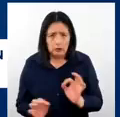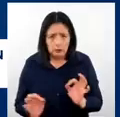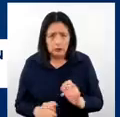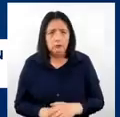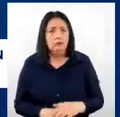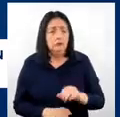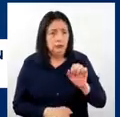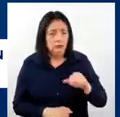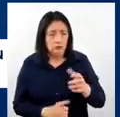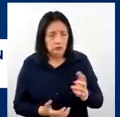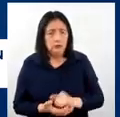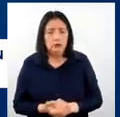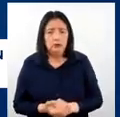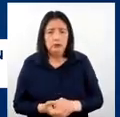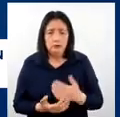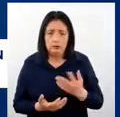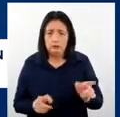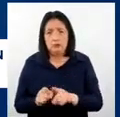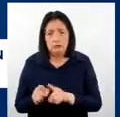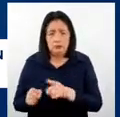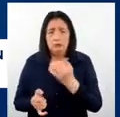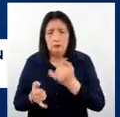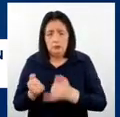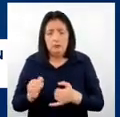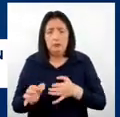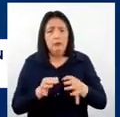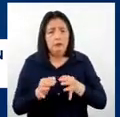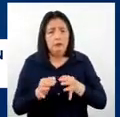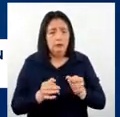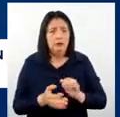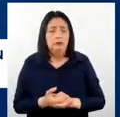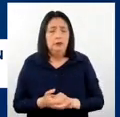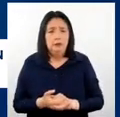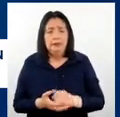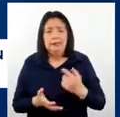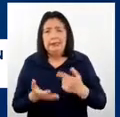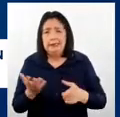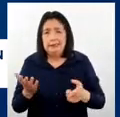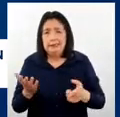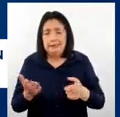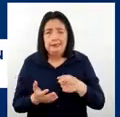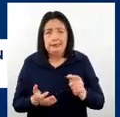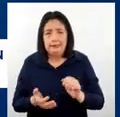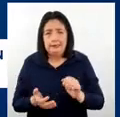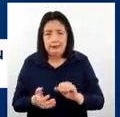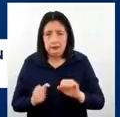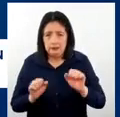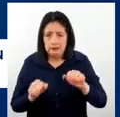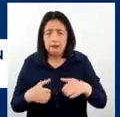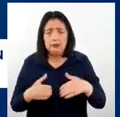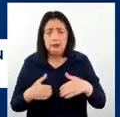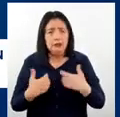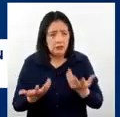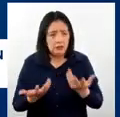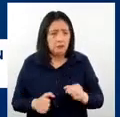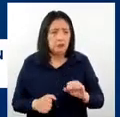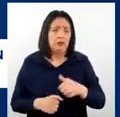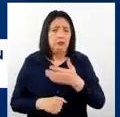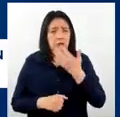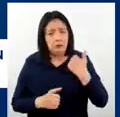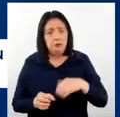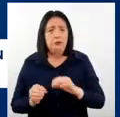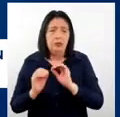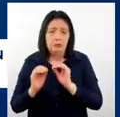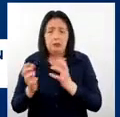Sí, justamente iba de la mano con lo último que señalaba, en el sentido de que estas medidas pueden optimizarse, tienen que ajustarse de acuerdo